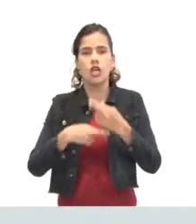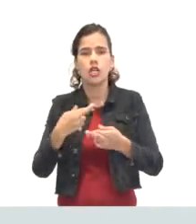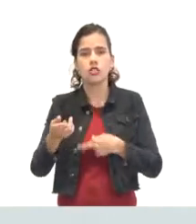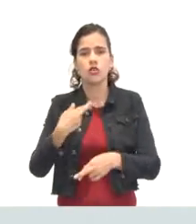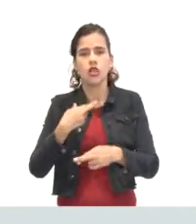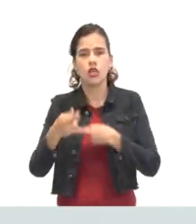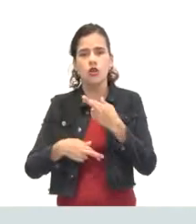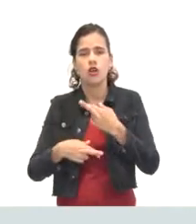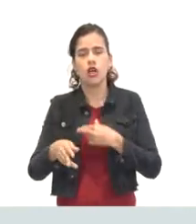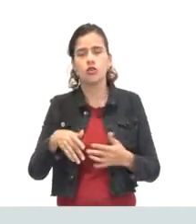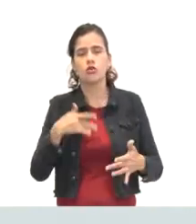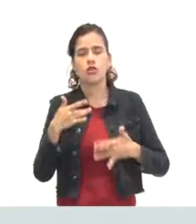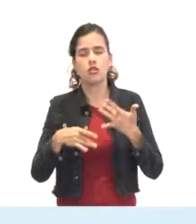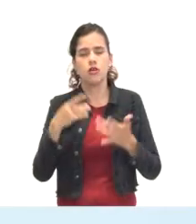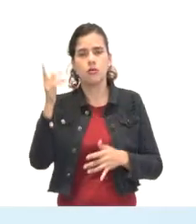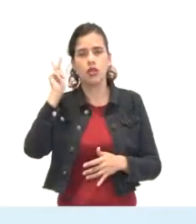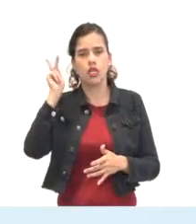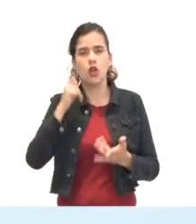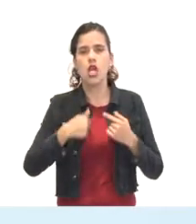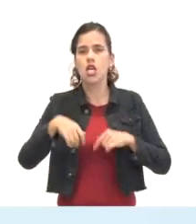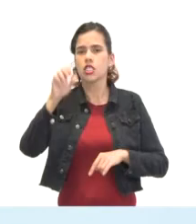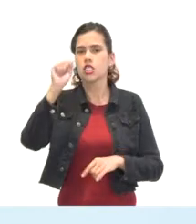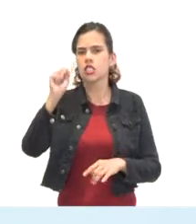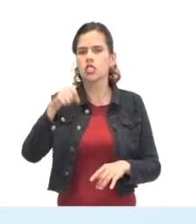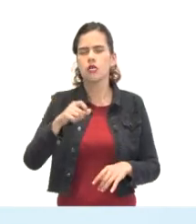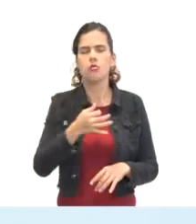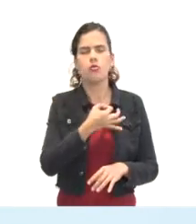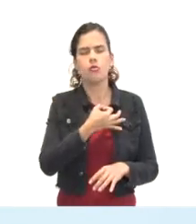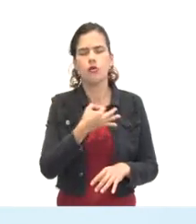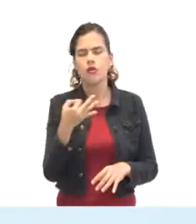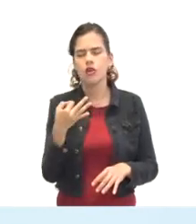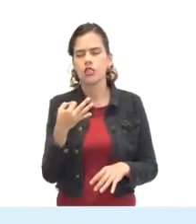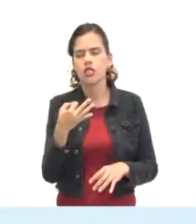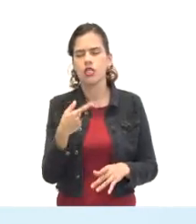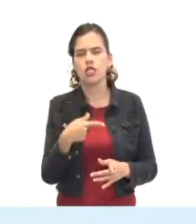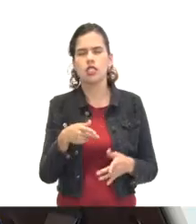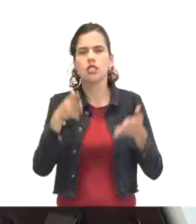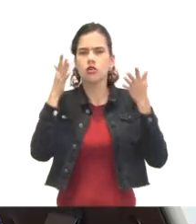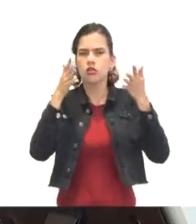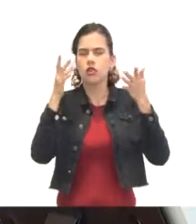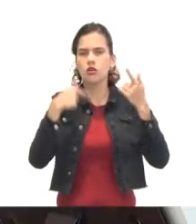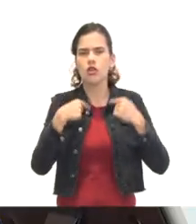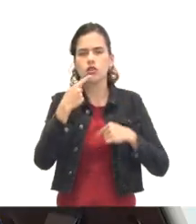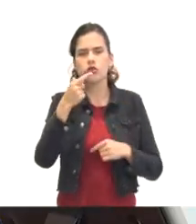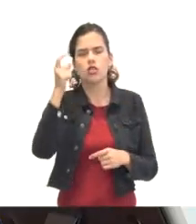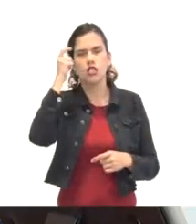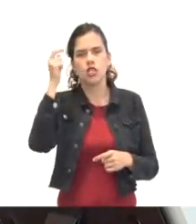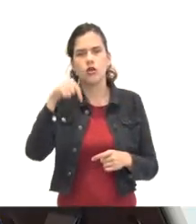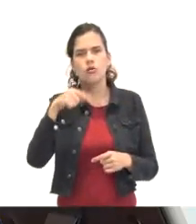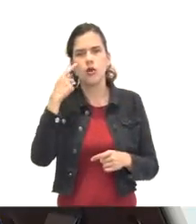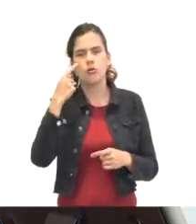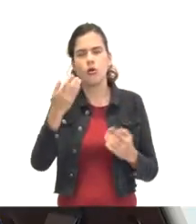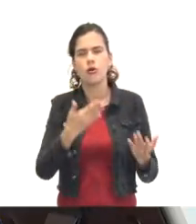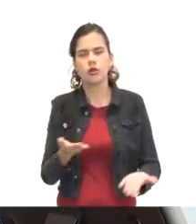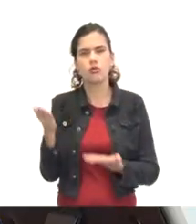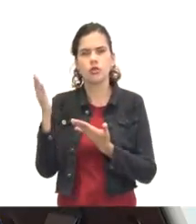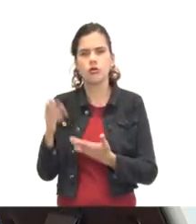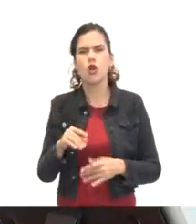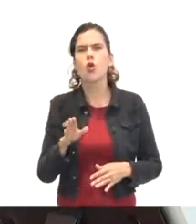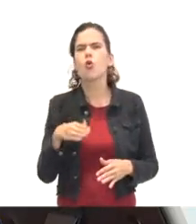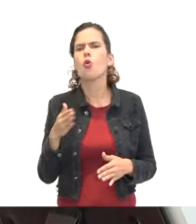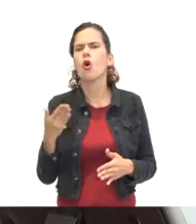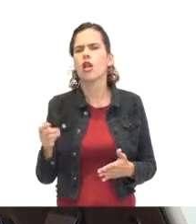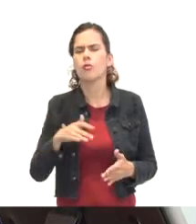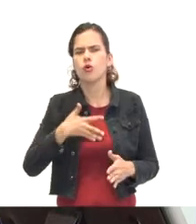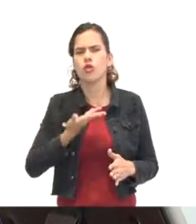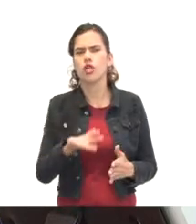actividades pedagógicas. Así es, mi profe, excelentes recomendaciones estas que nos ha dado el día de hoy, pero vamos a ver en nuestra próxima lámina cuáles podrían